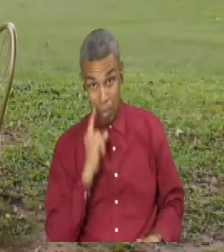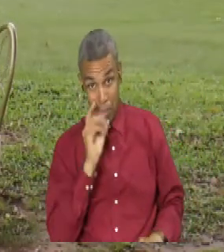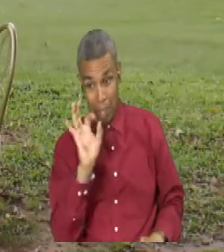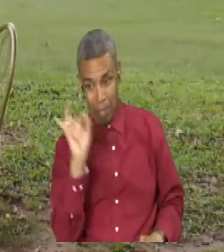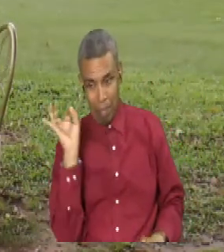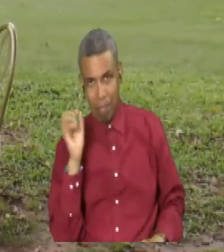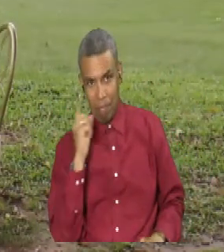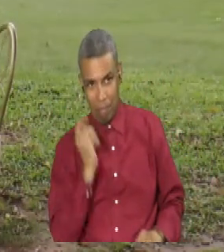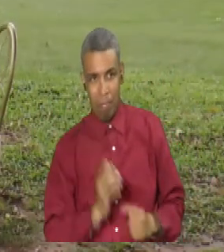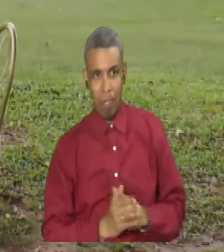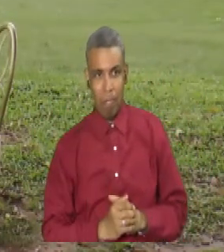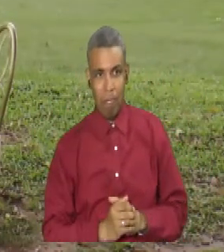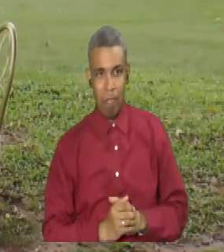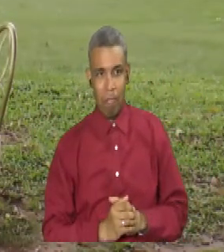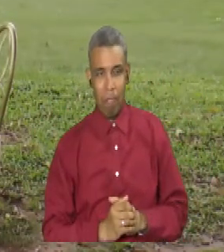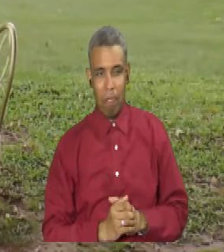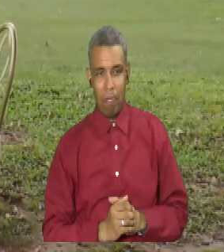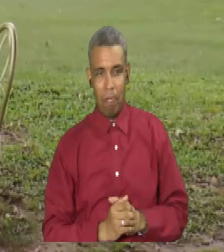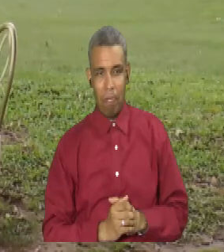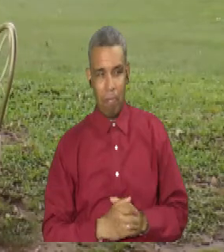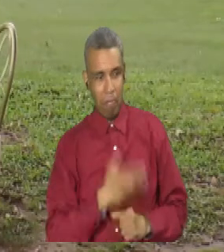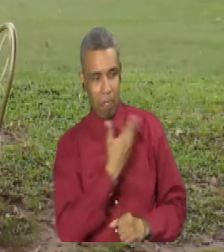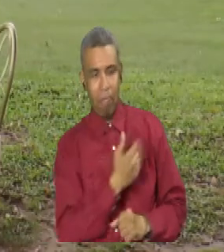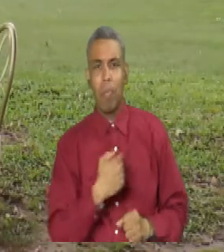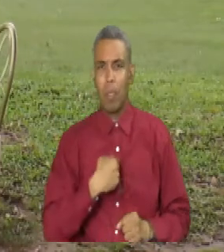nuestra mesa así y claro que sí, me pueden contactar al